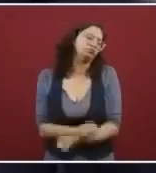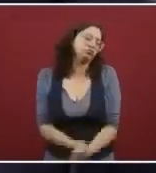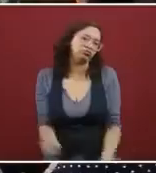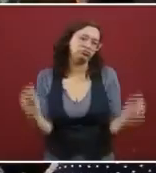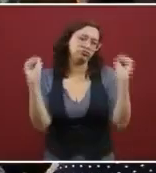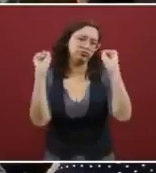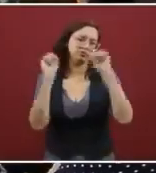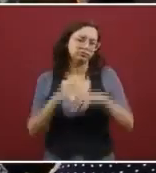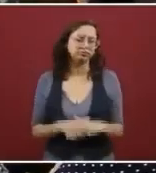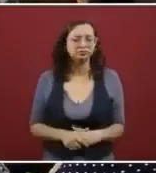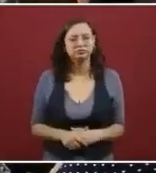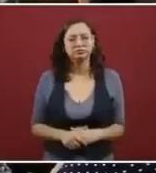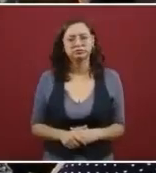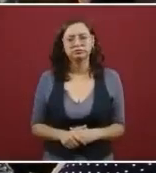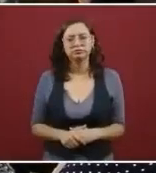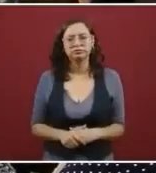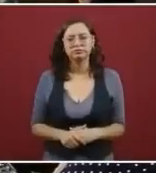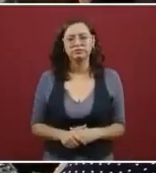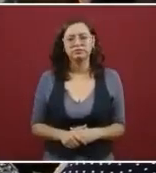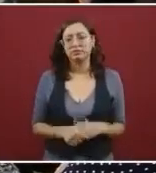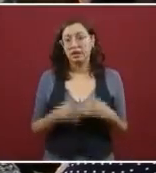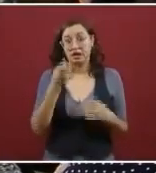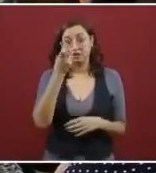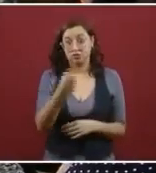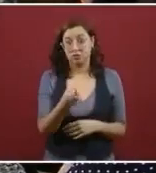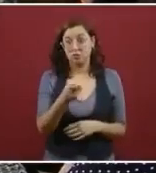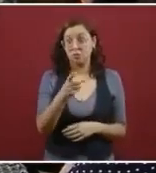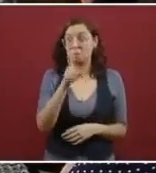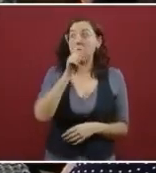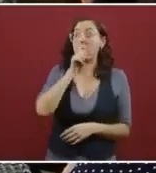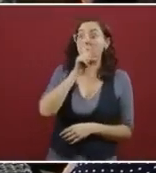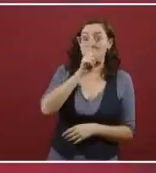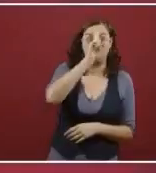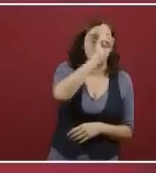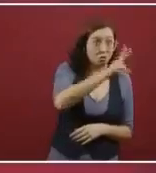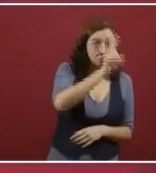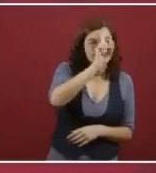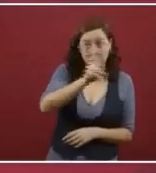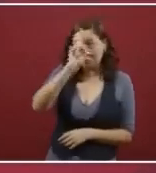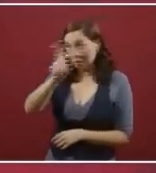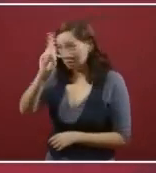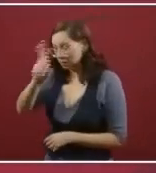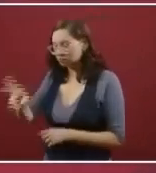Por eso, nada de censura. Prohibido prohibir.